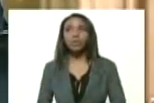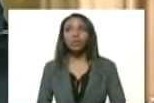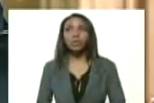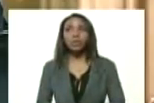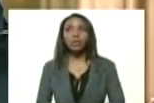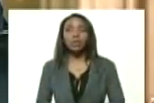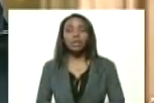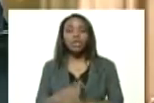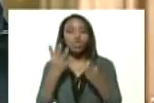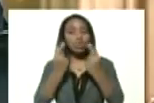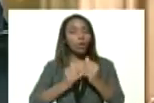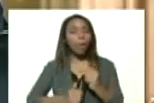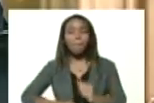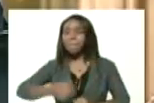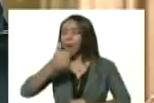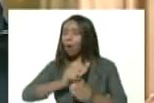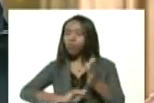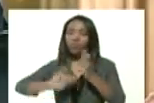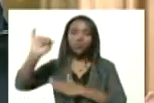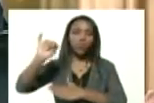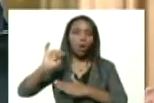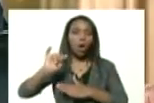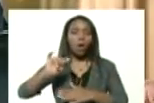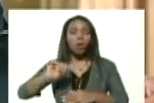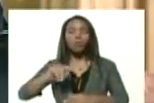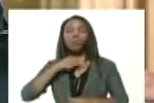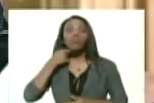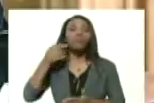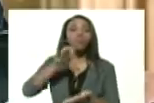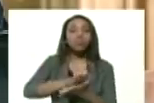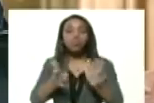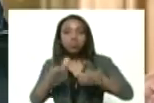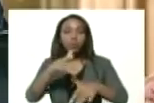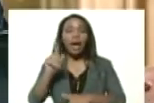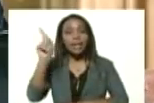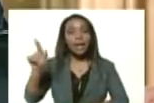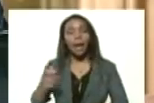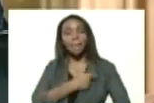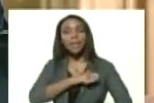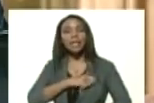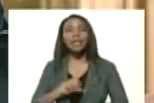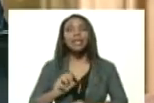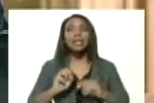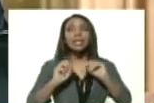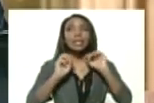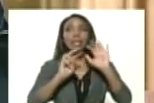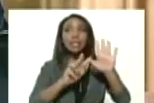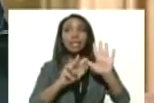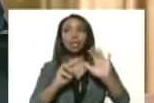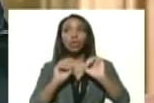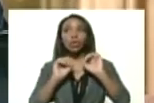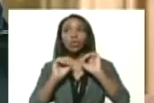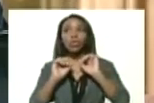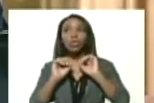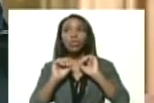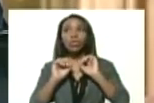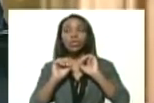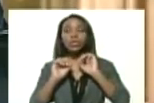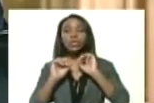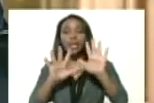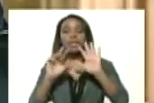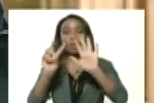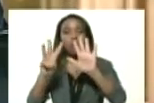y el número más alto de fallecidos del mundo -españa 718 nuestra madre